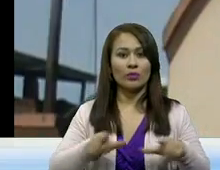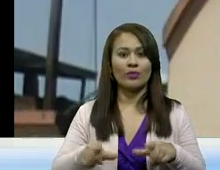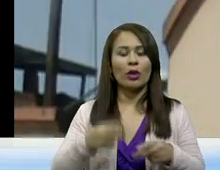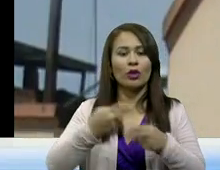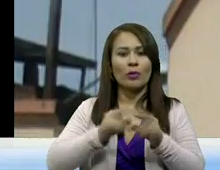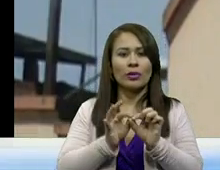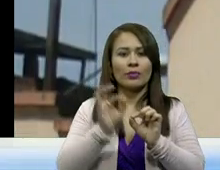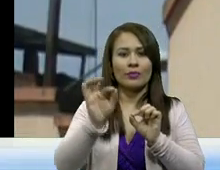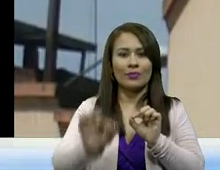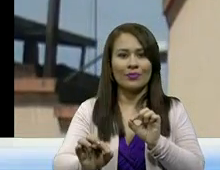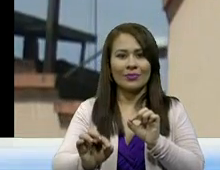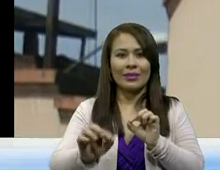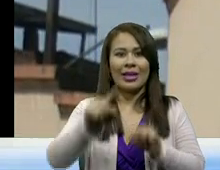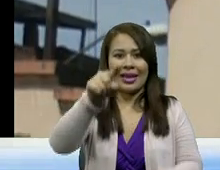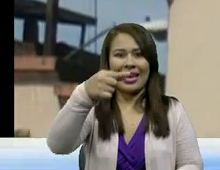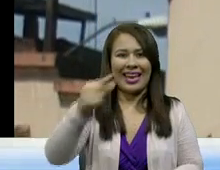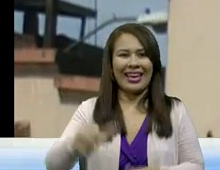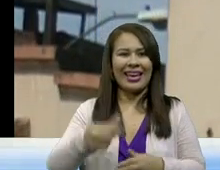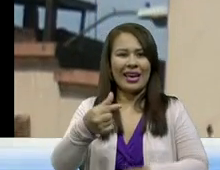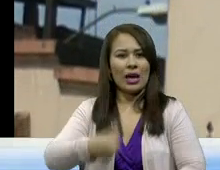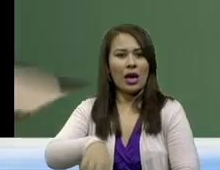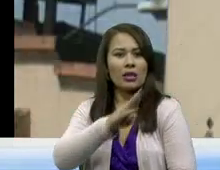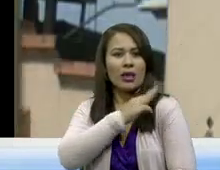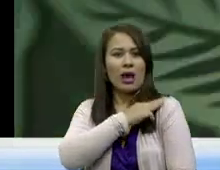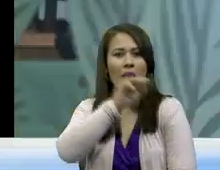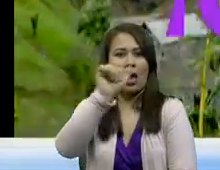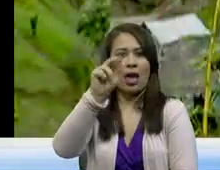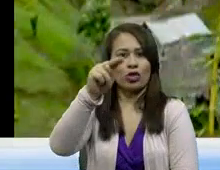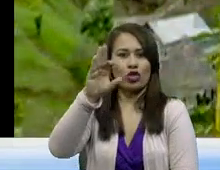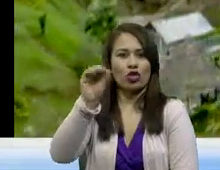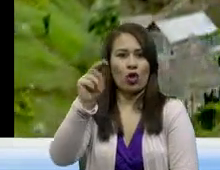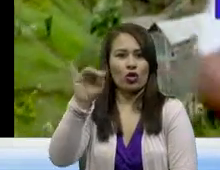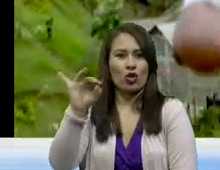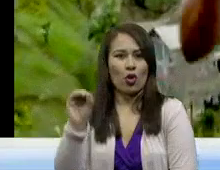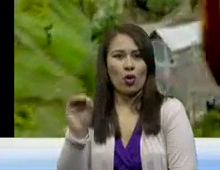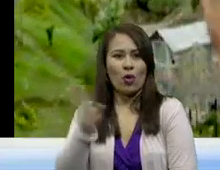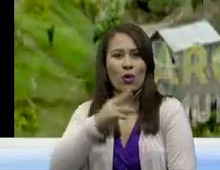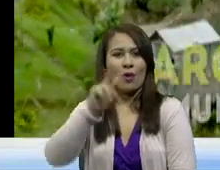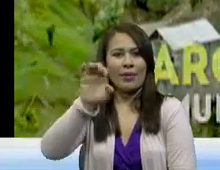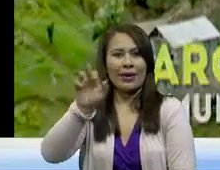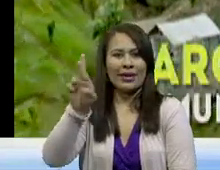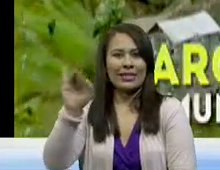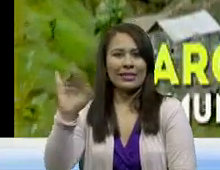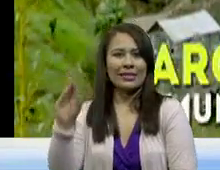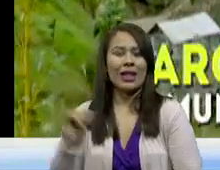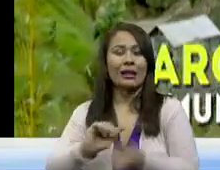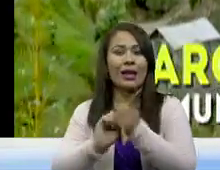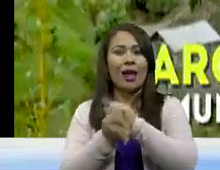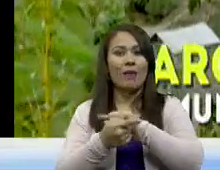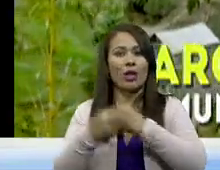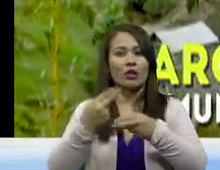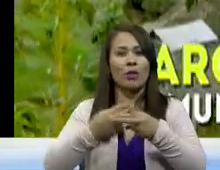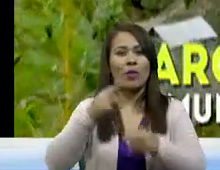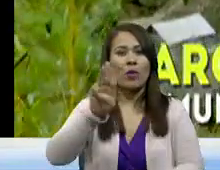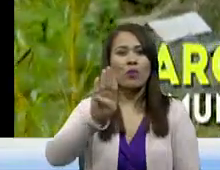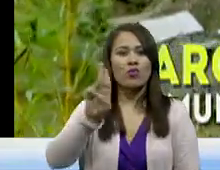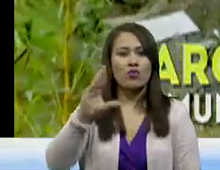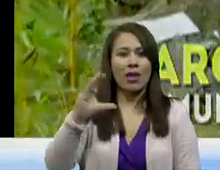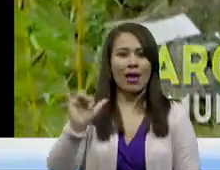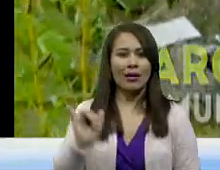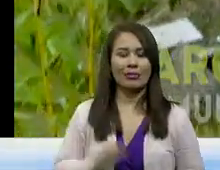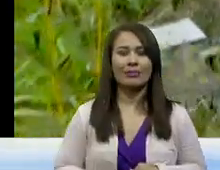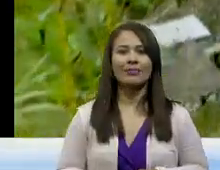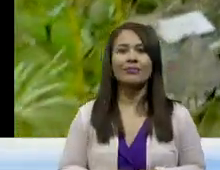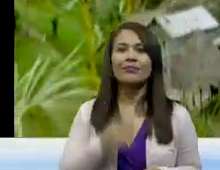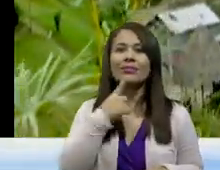Cantón General Elizalde, entre paréntesis, Bucay. Entonces, en una asamblea de los compañeros Shuar que hicieron en ese entonces,